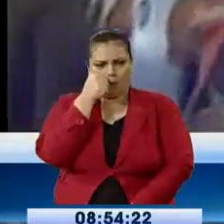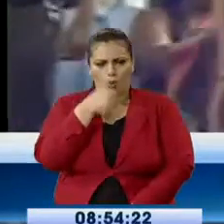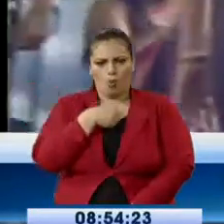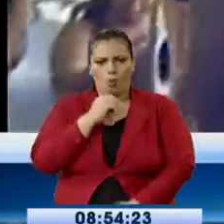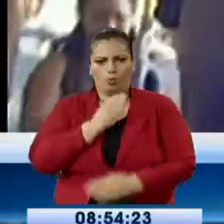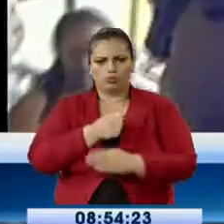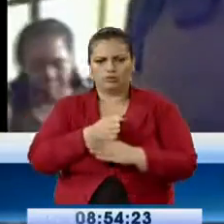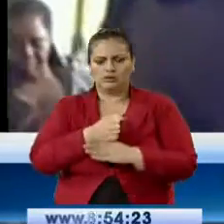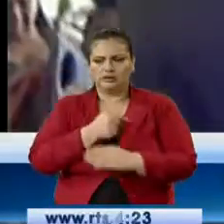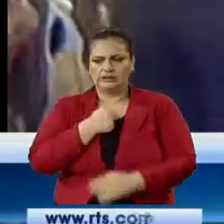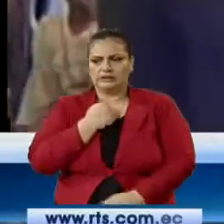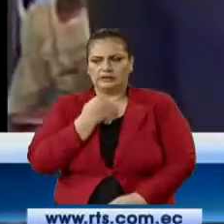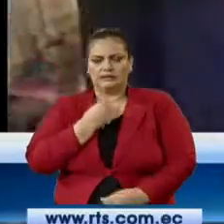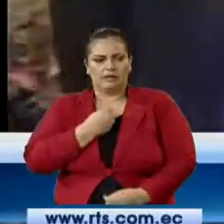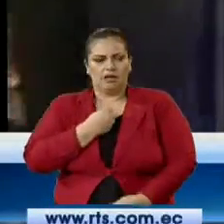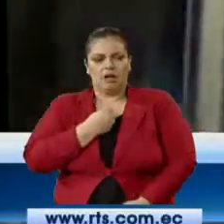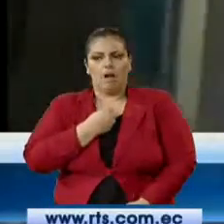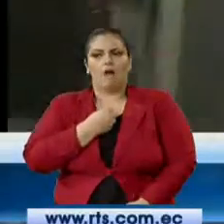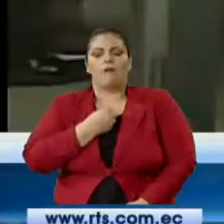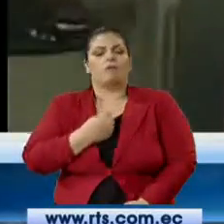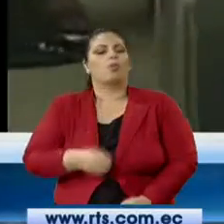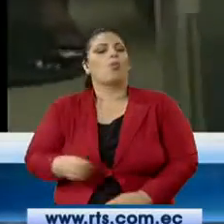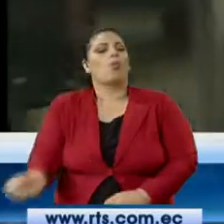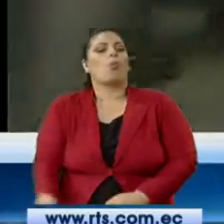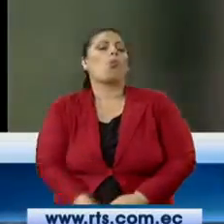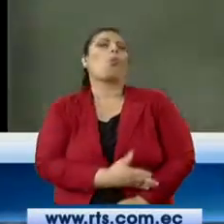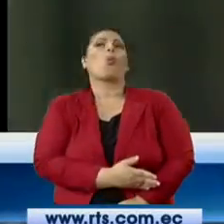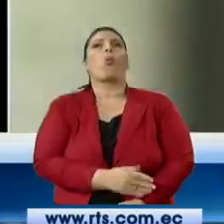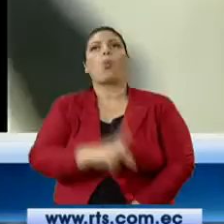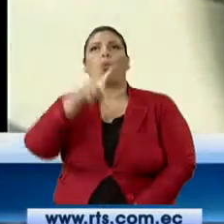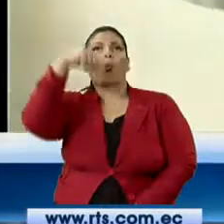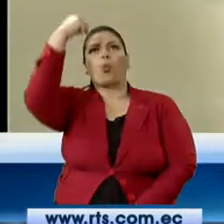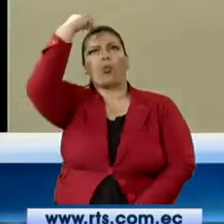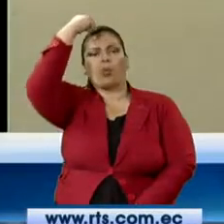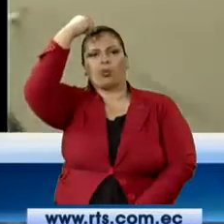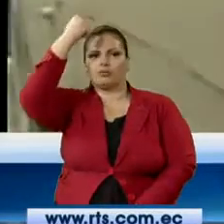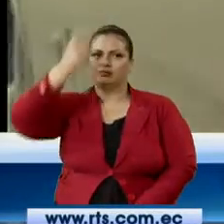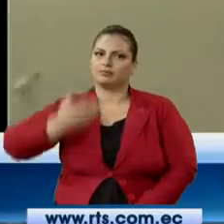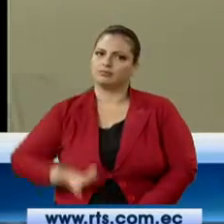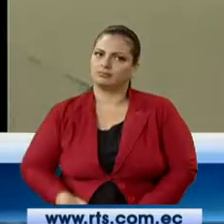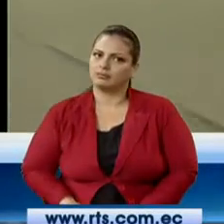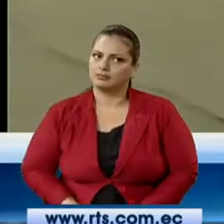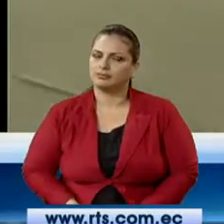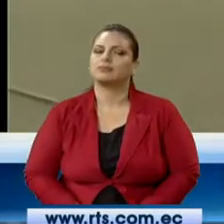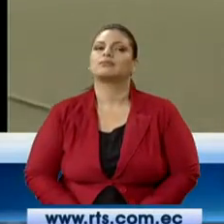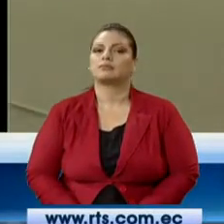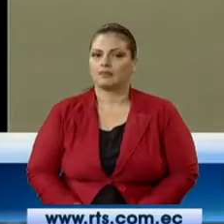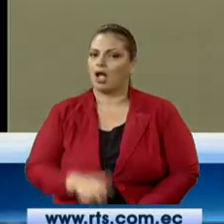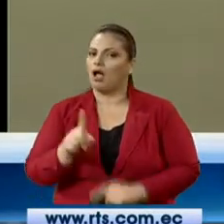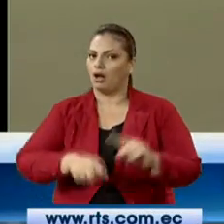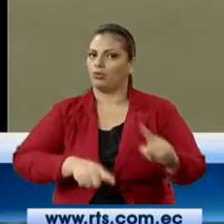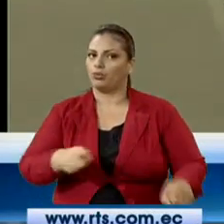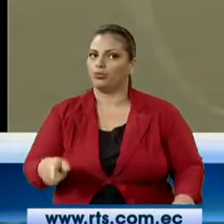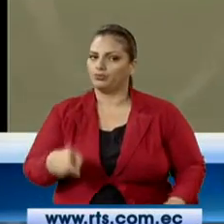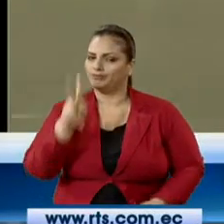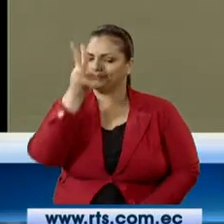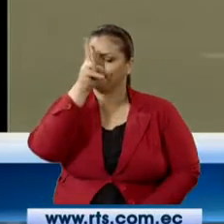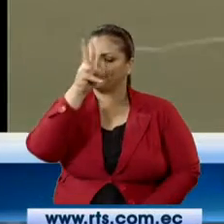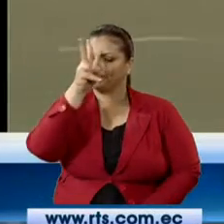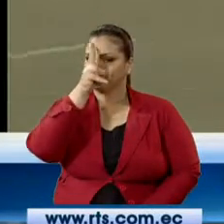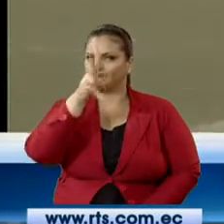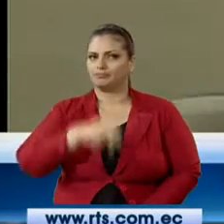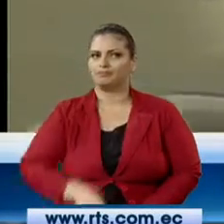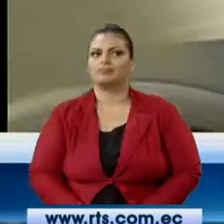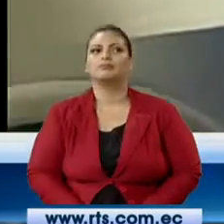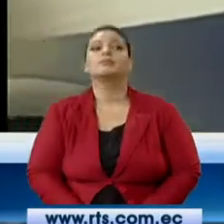cacheo. Así que en los buses por lo menos no ha habido esas novedades. En el centro, más al centro, sí se han encontrado, por ejemplo,